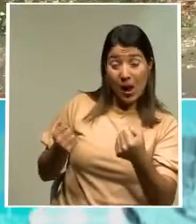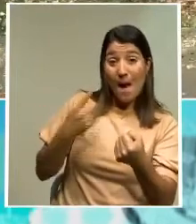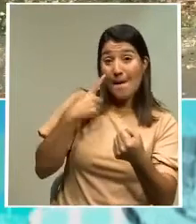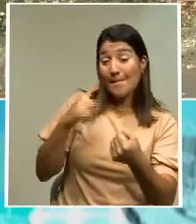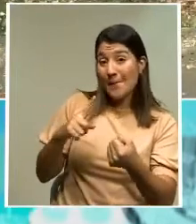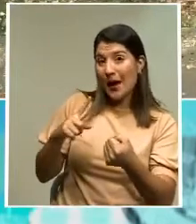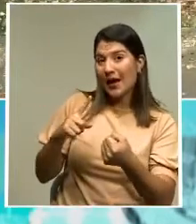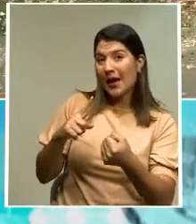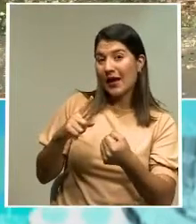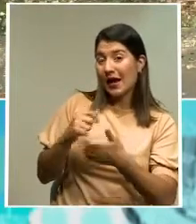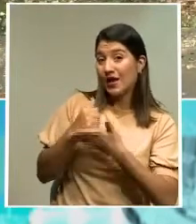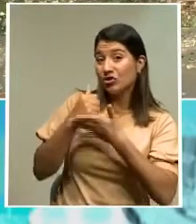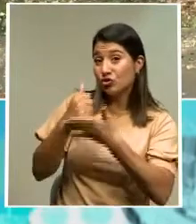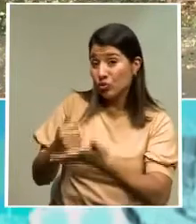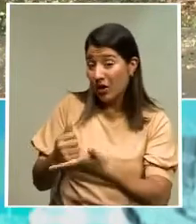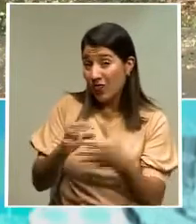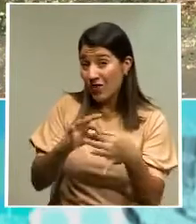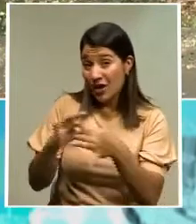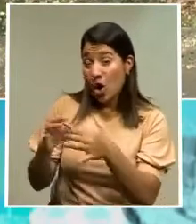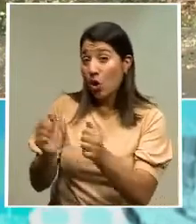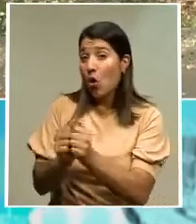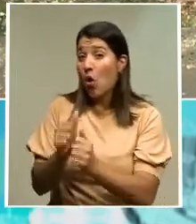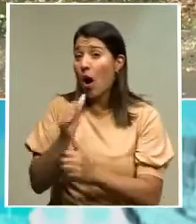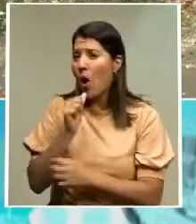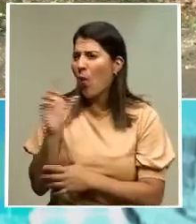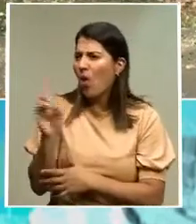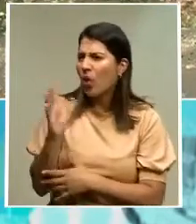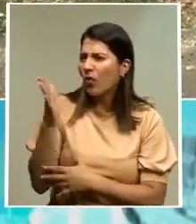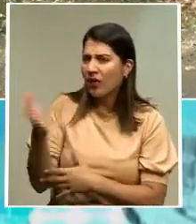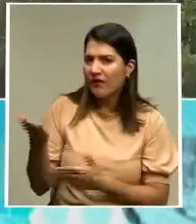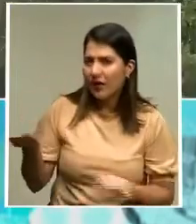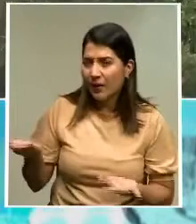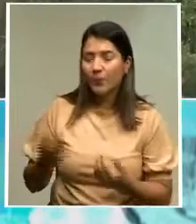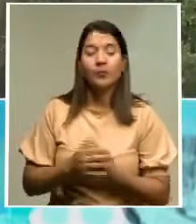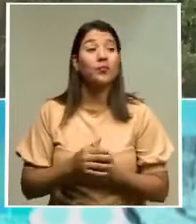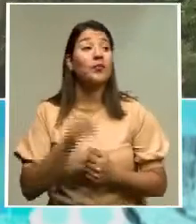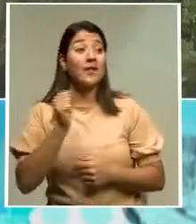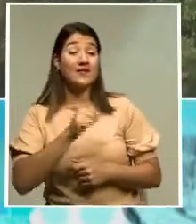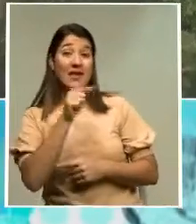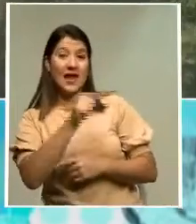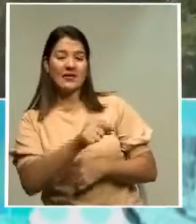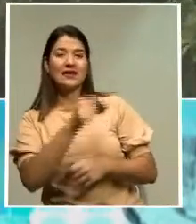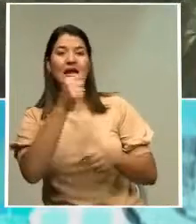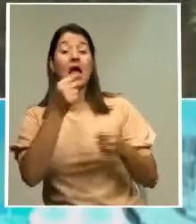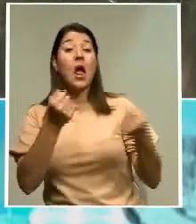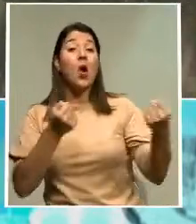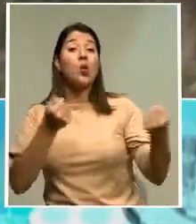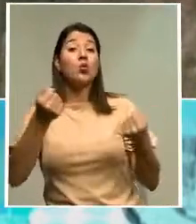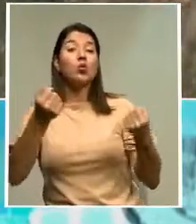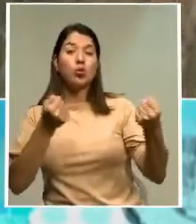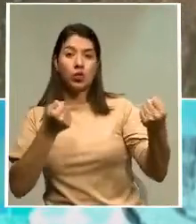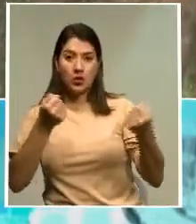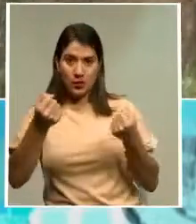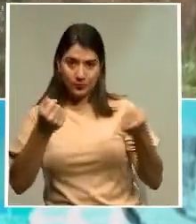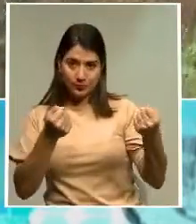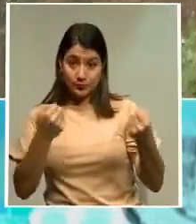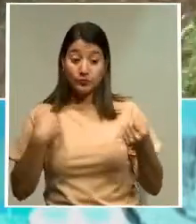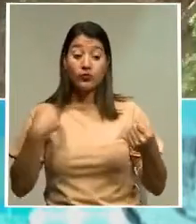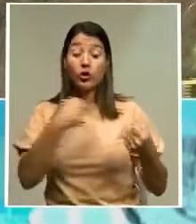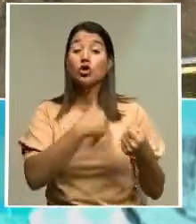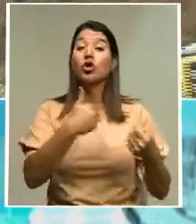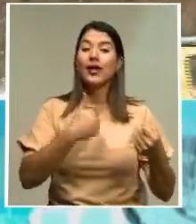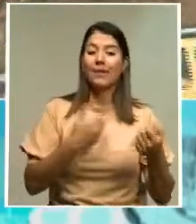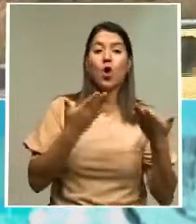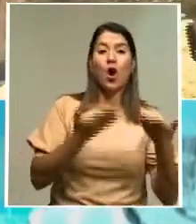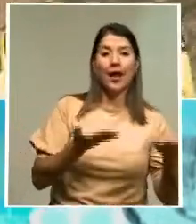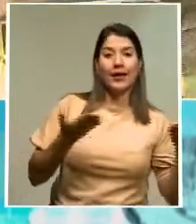dónde específicamente va? Sí, ese vehículo está transportando el personal y equipo, o parte del equipo y del personal